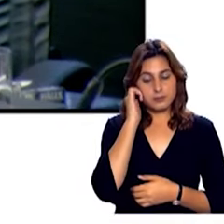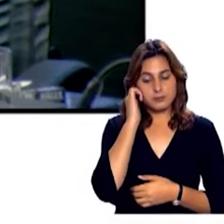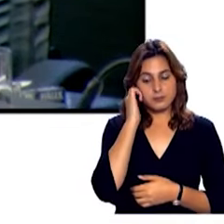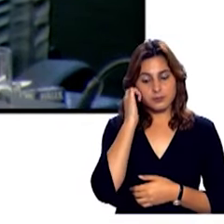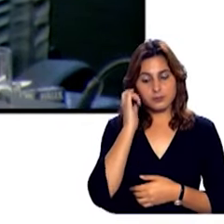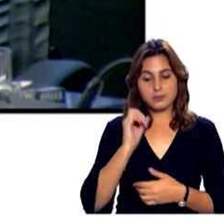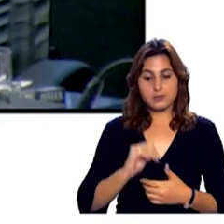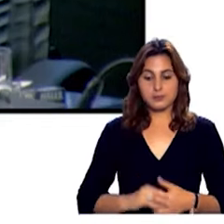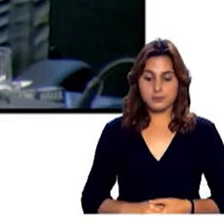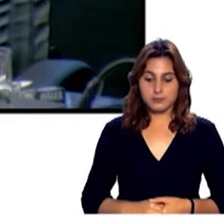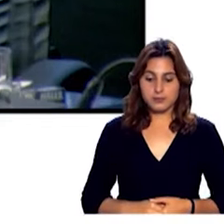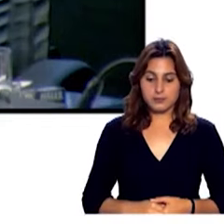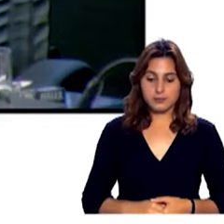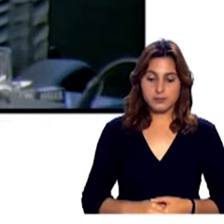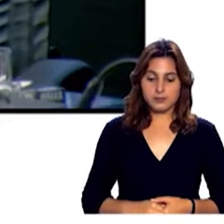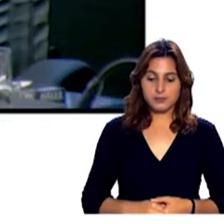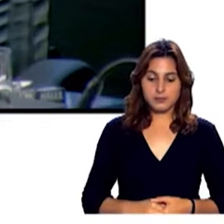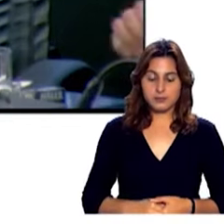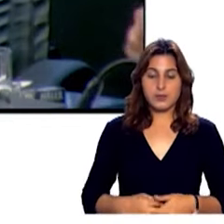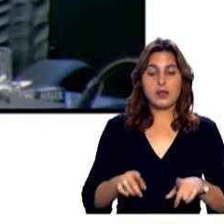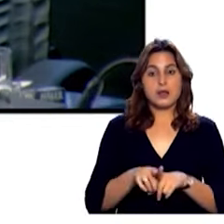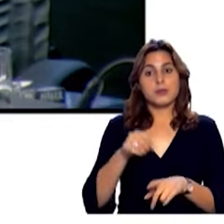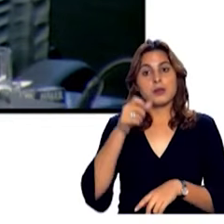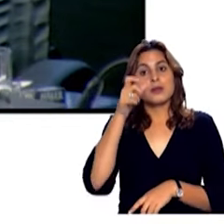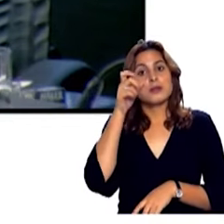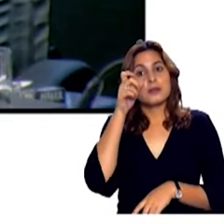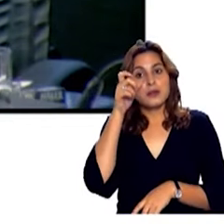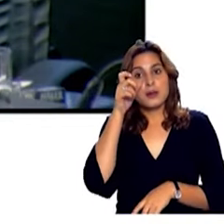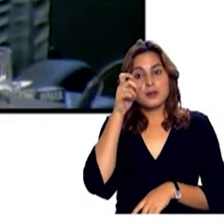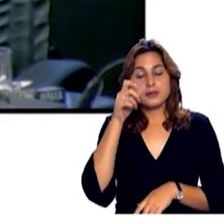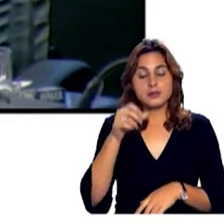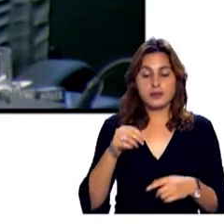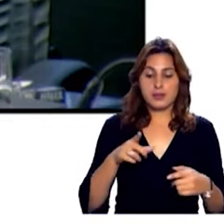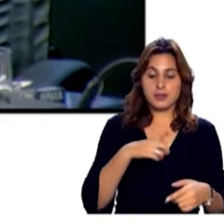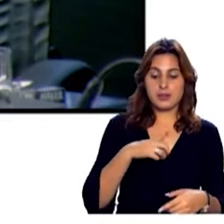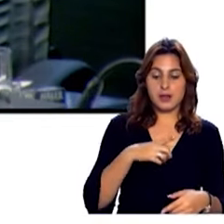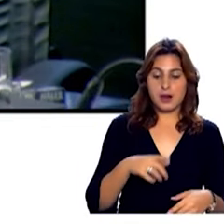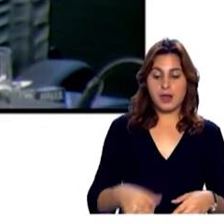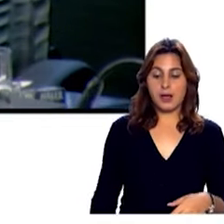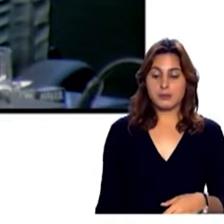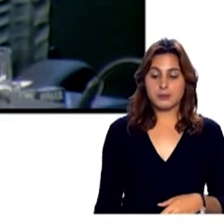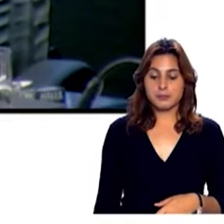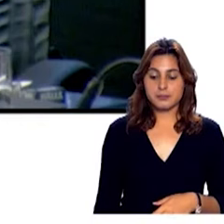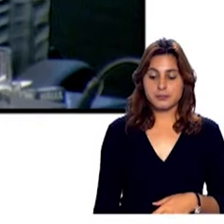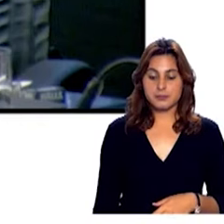interés casci interés casci se define